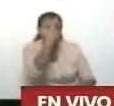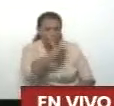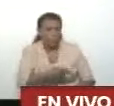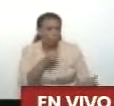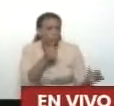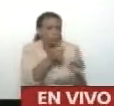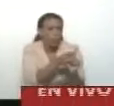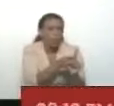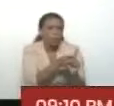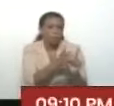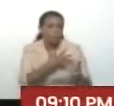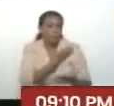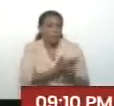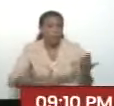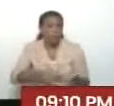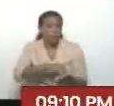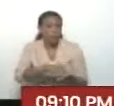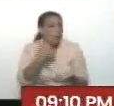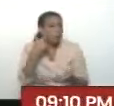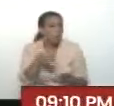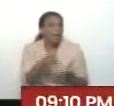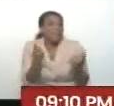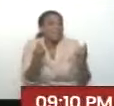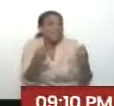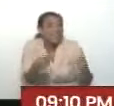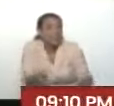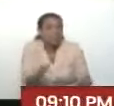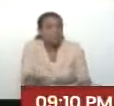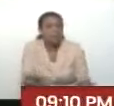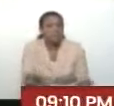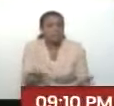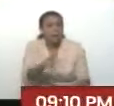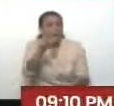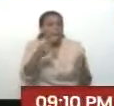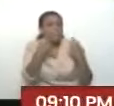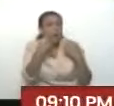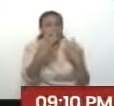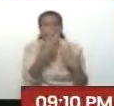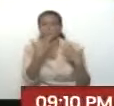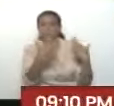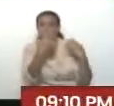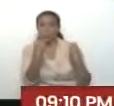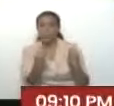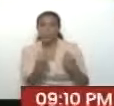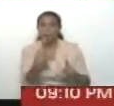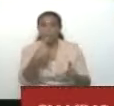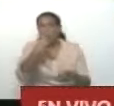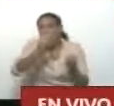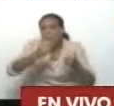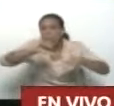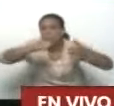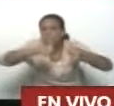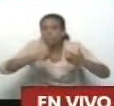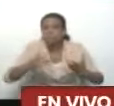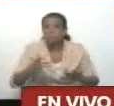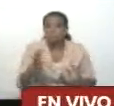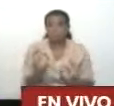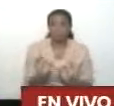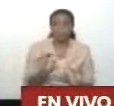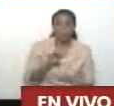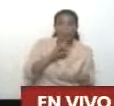era Bolívar en Nueva York y bueno, intentar de que esa provocación tuviera efecto, y al final lo ha